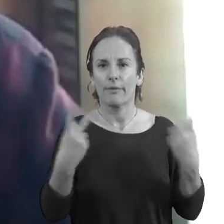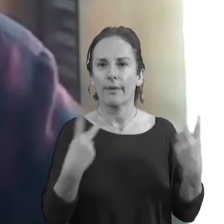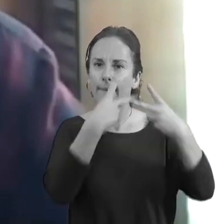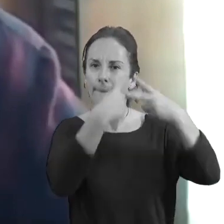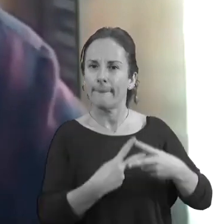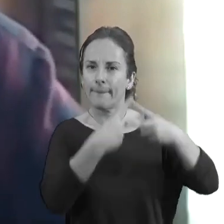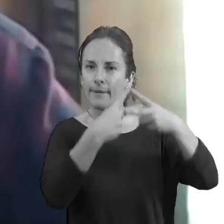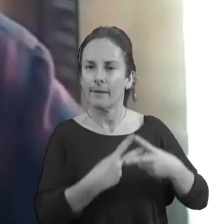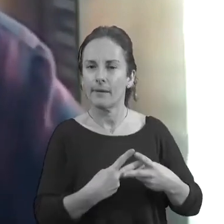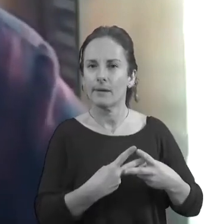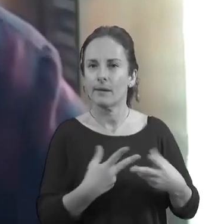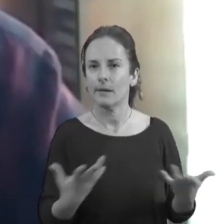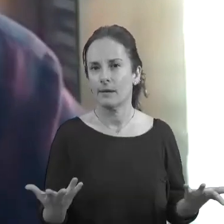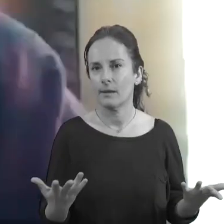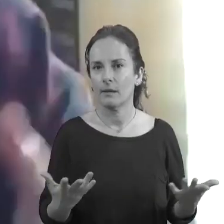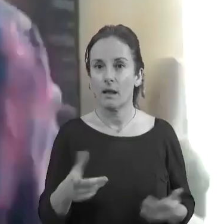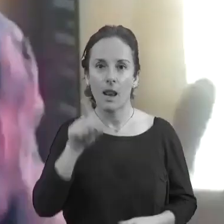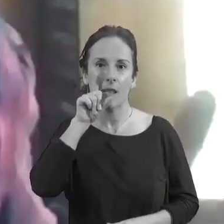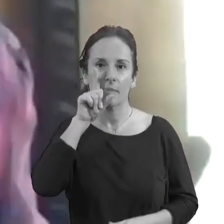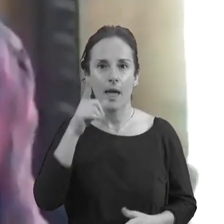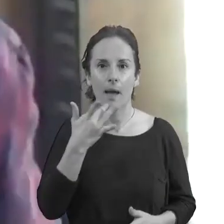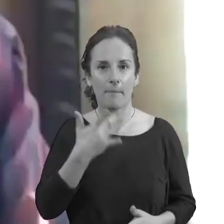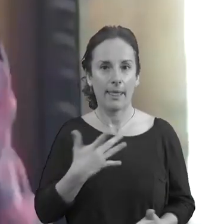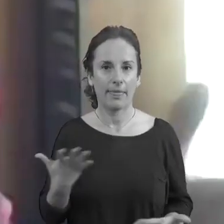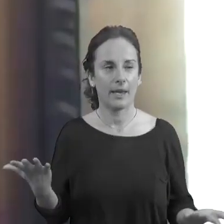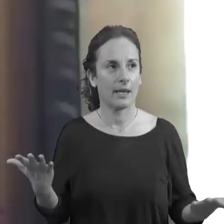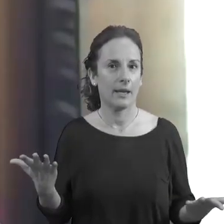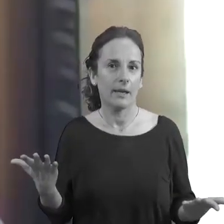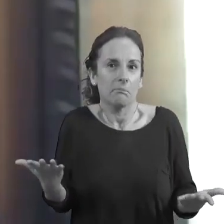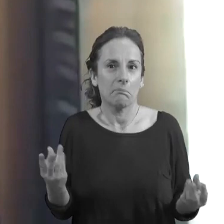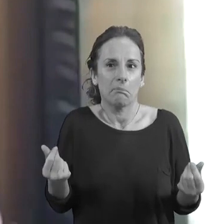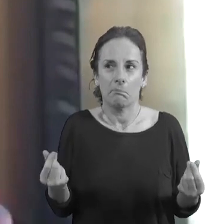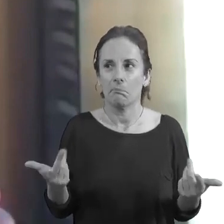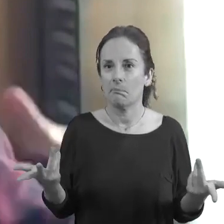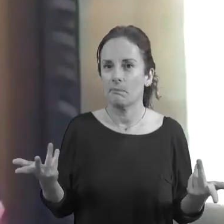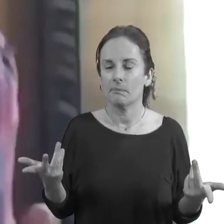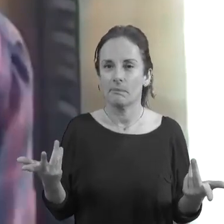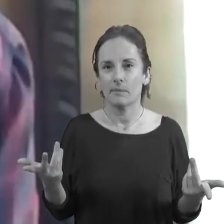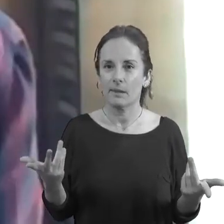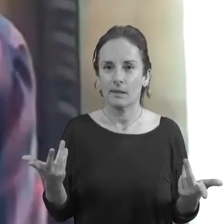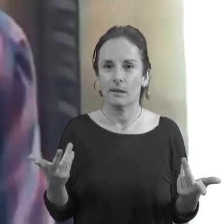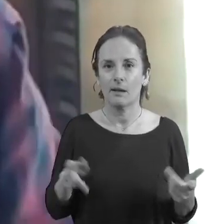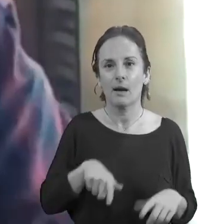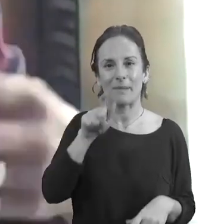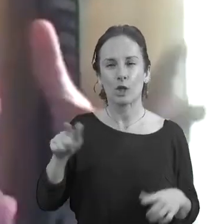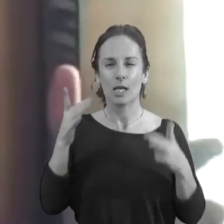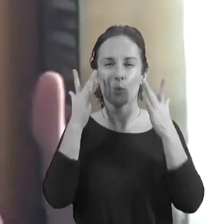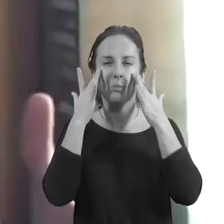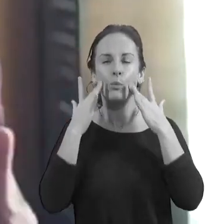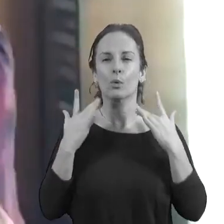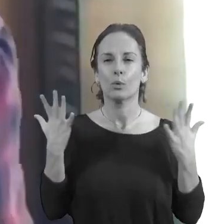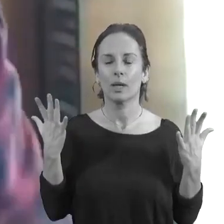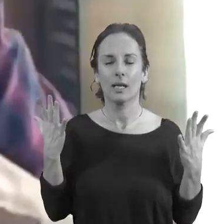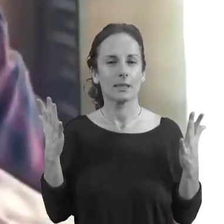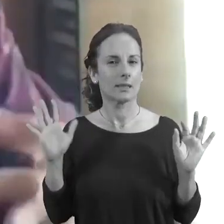de y no sé, parece que como si las lesbianas fuéramos, no sé, como este, no sé, estos sujetos como puros, ¿no? Que